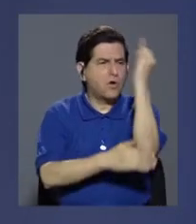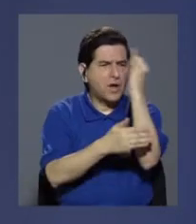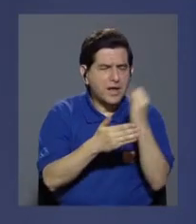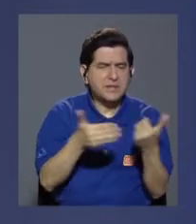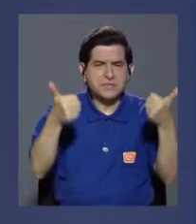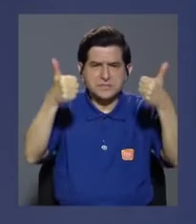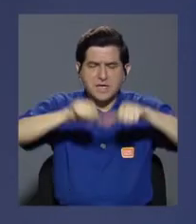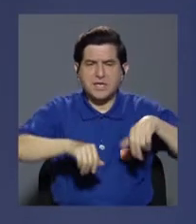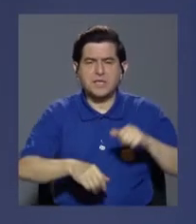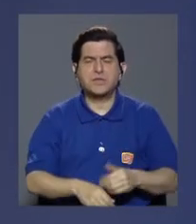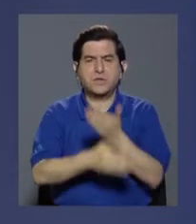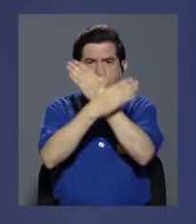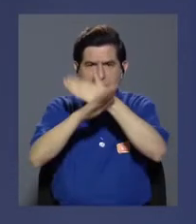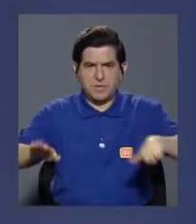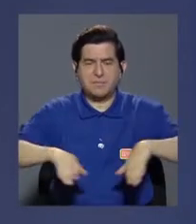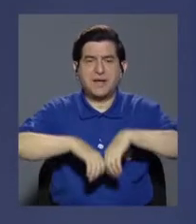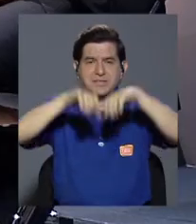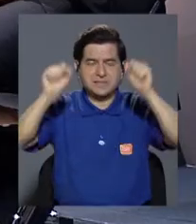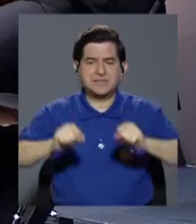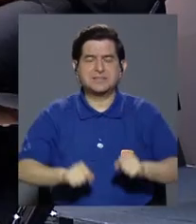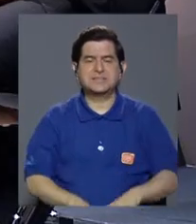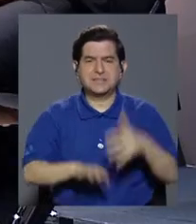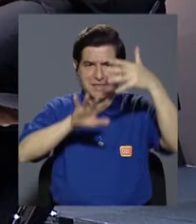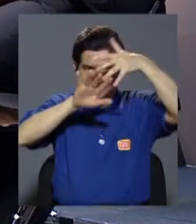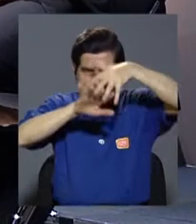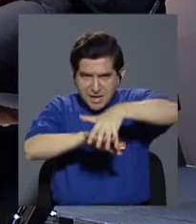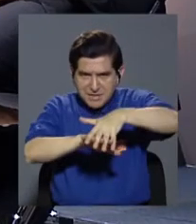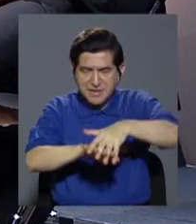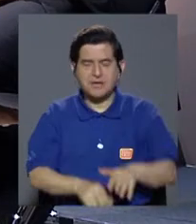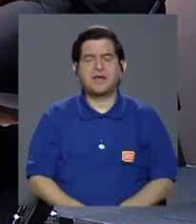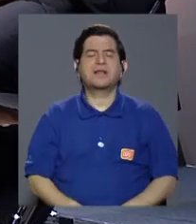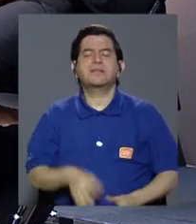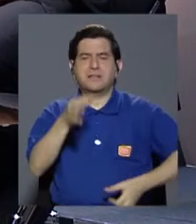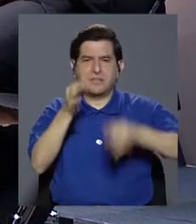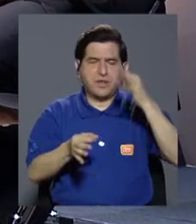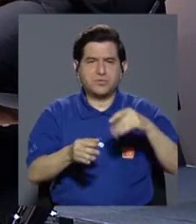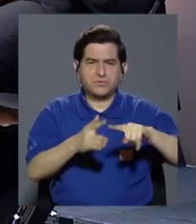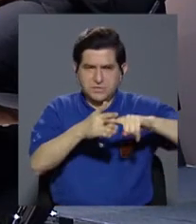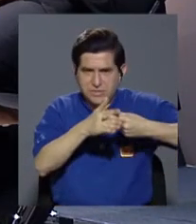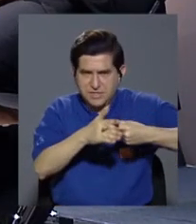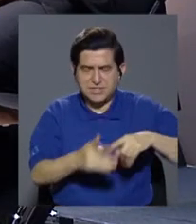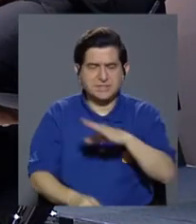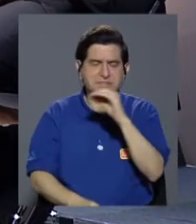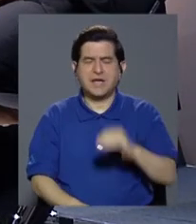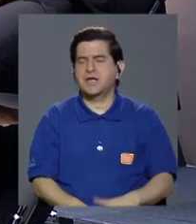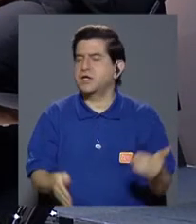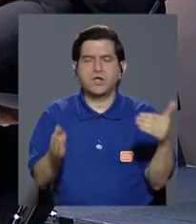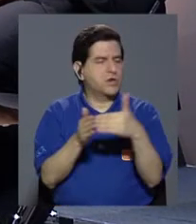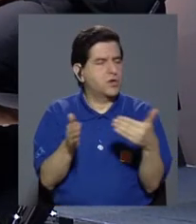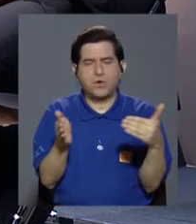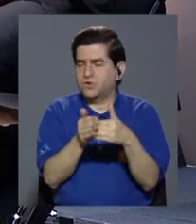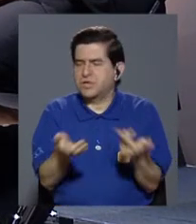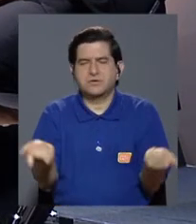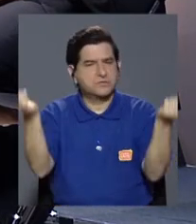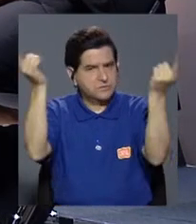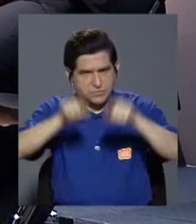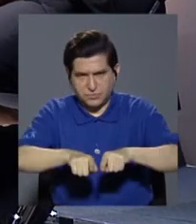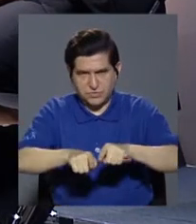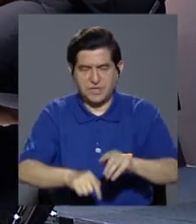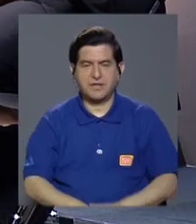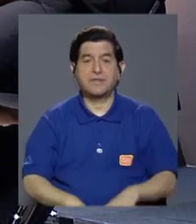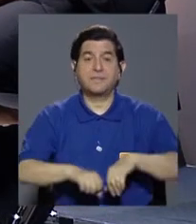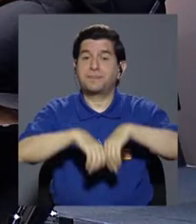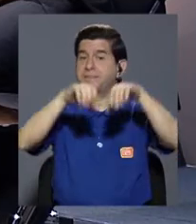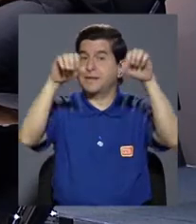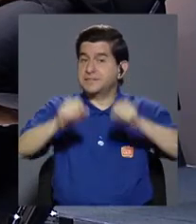acuerdo de paz fue crear un sistema integral de verdad justicia reparación y garantías de no repetición es decir crear